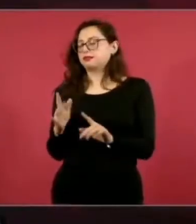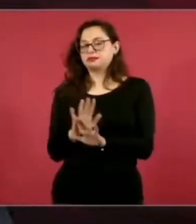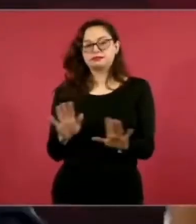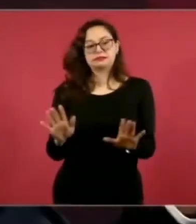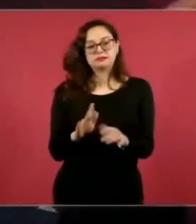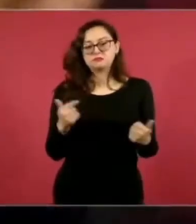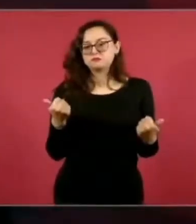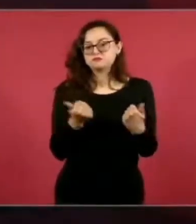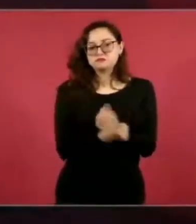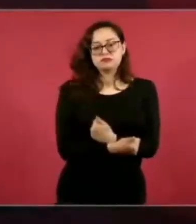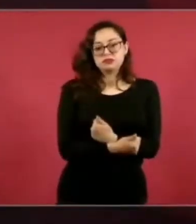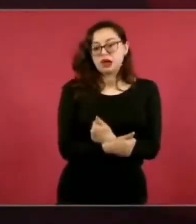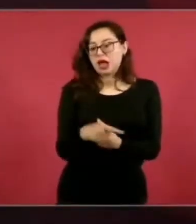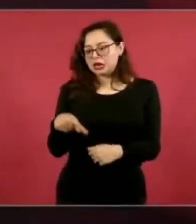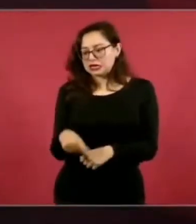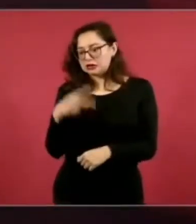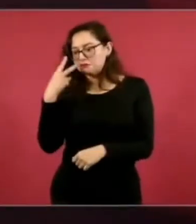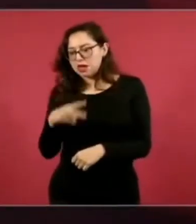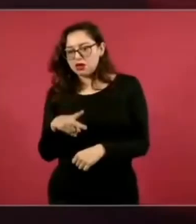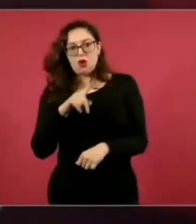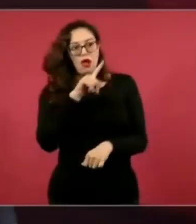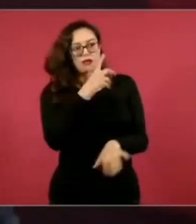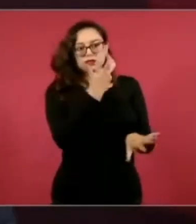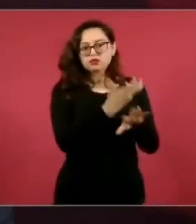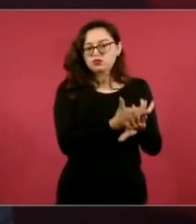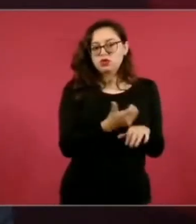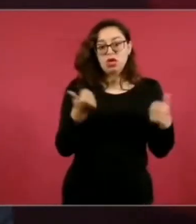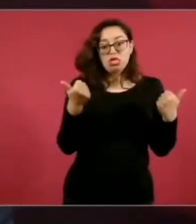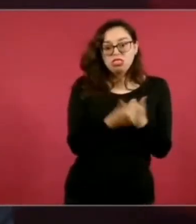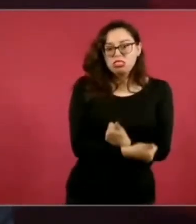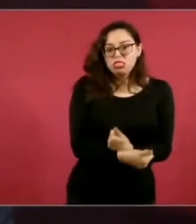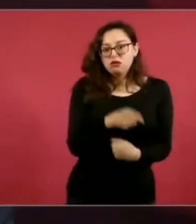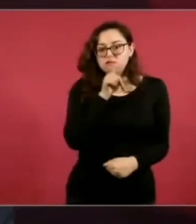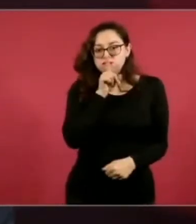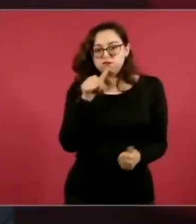ni en México ni en el extranjero.